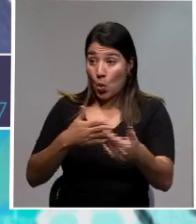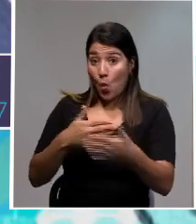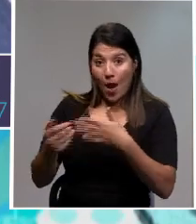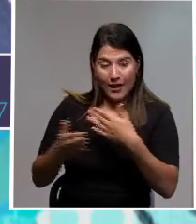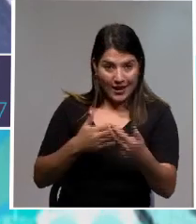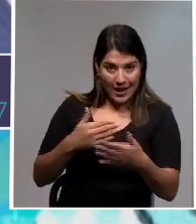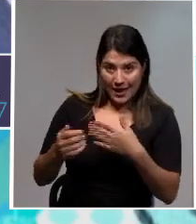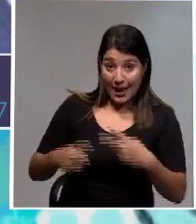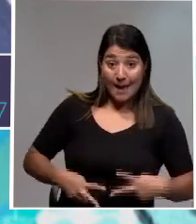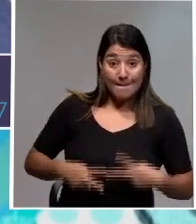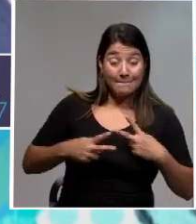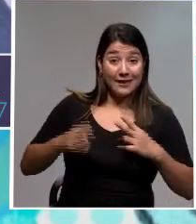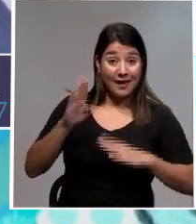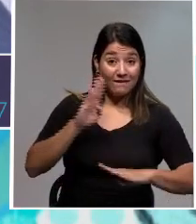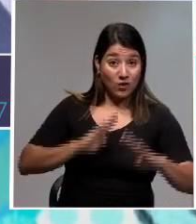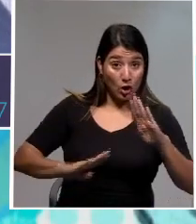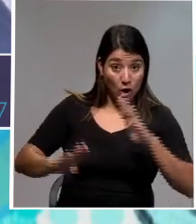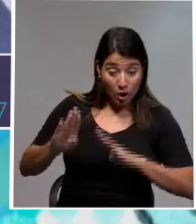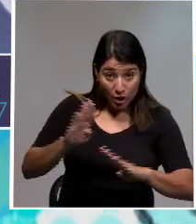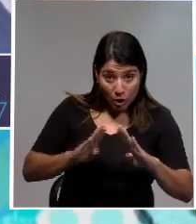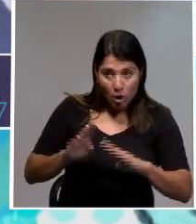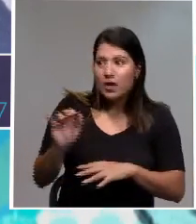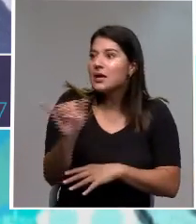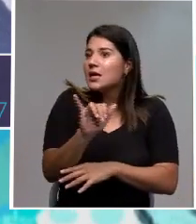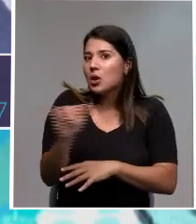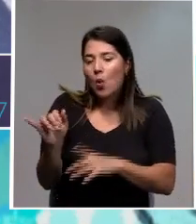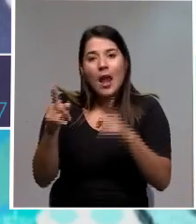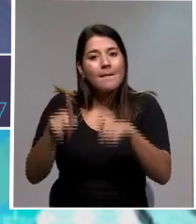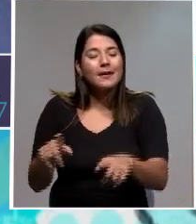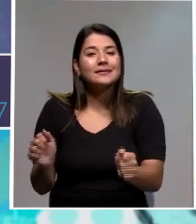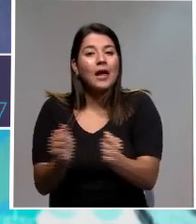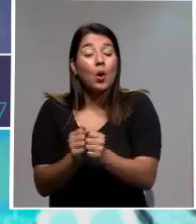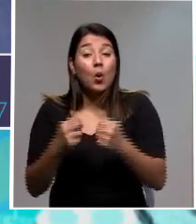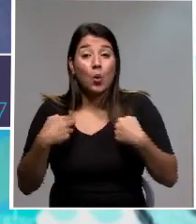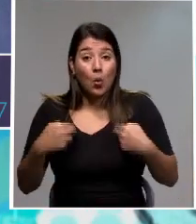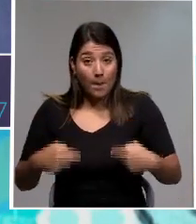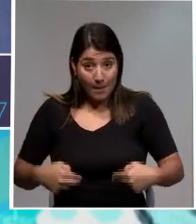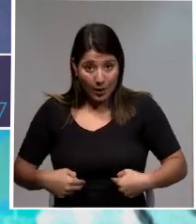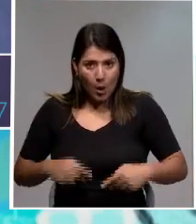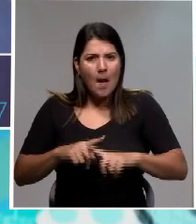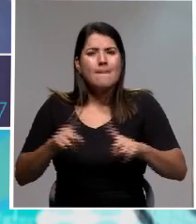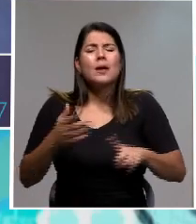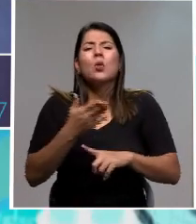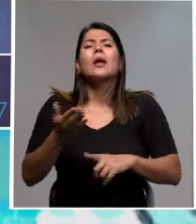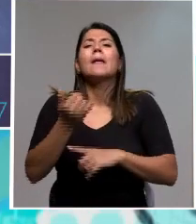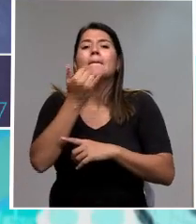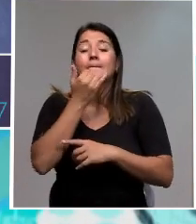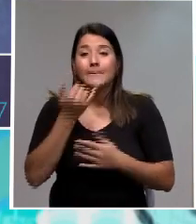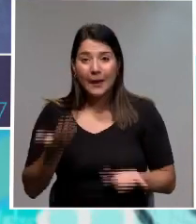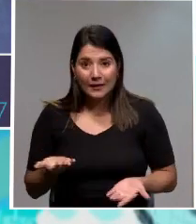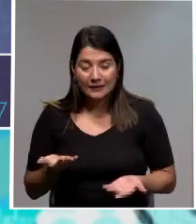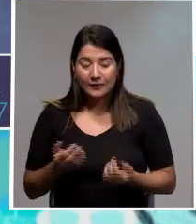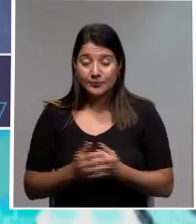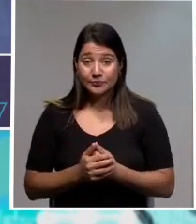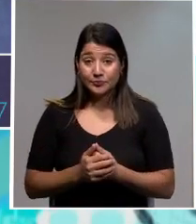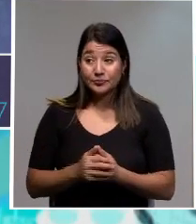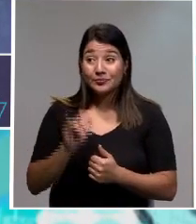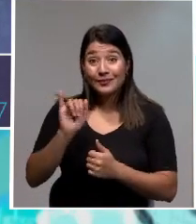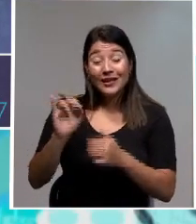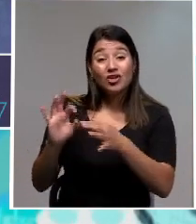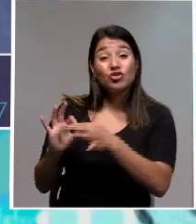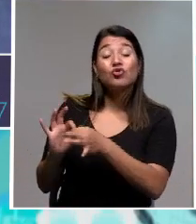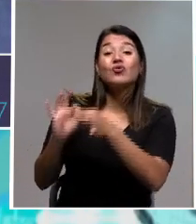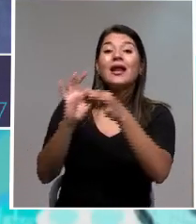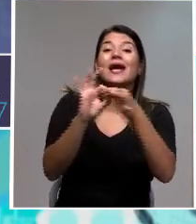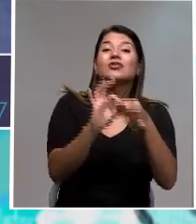especie biológica. Lo mismo pasa con el ser humano. Pero ¿qué es lo que pasa? Que esto va asociado a la